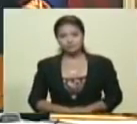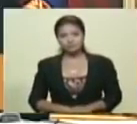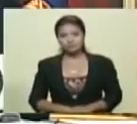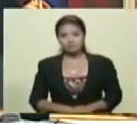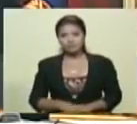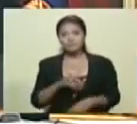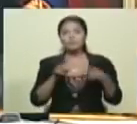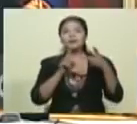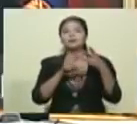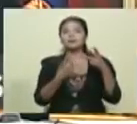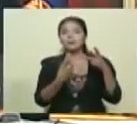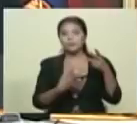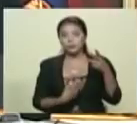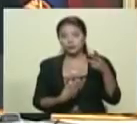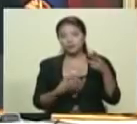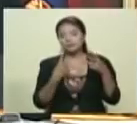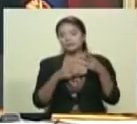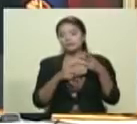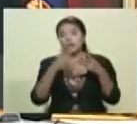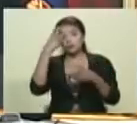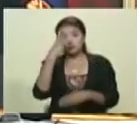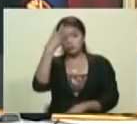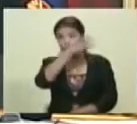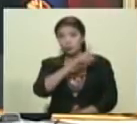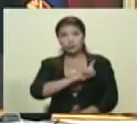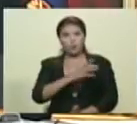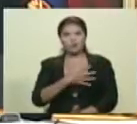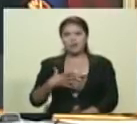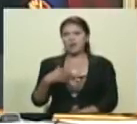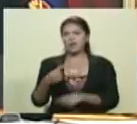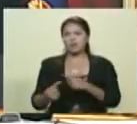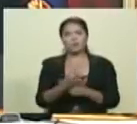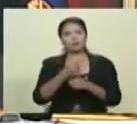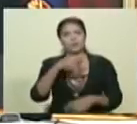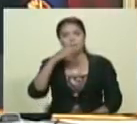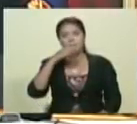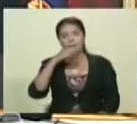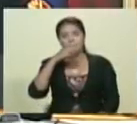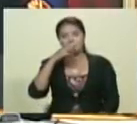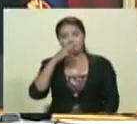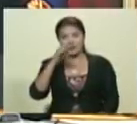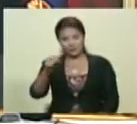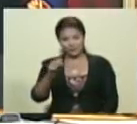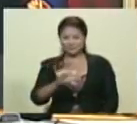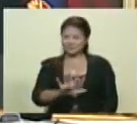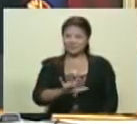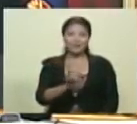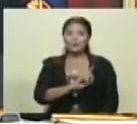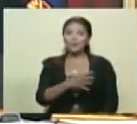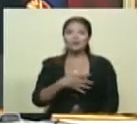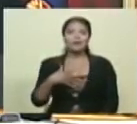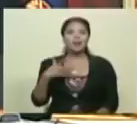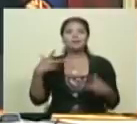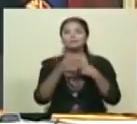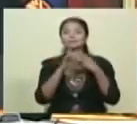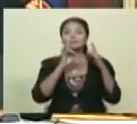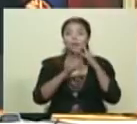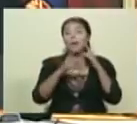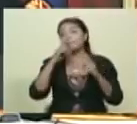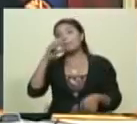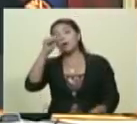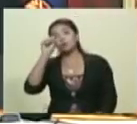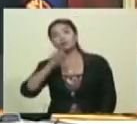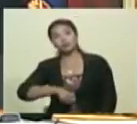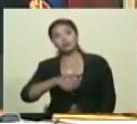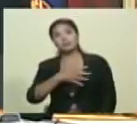Tercera pregunta. Trump no quiere hablar contra Maduro. Perdón. Trump no quiere hablar por teléfono con Maduro. Maduro sí quiere hablar con Trump